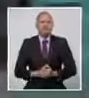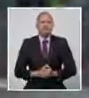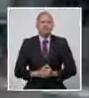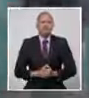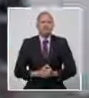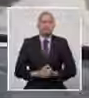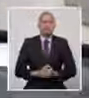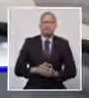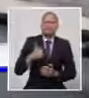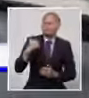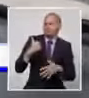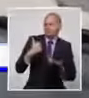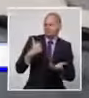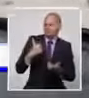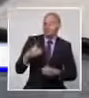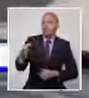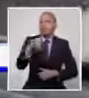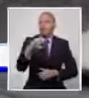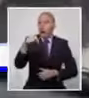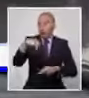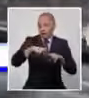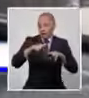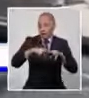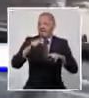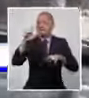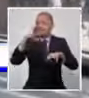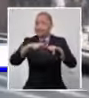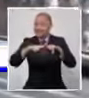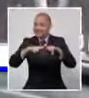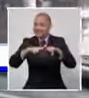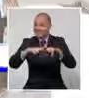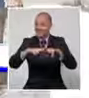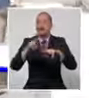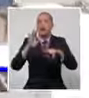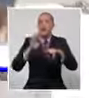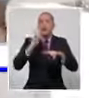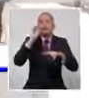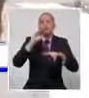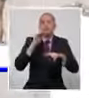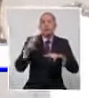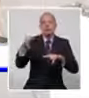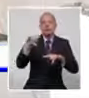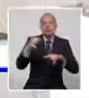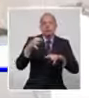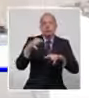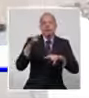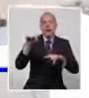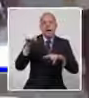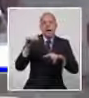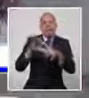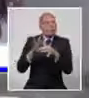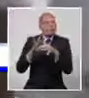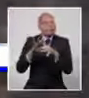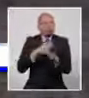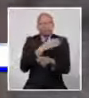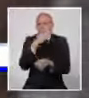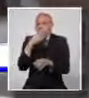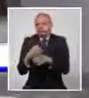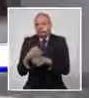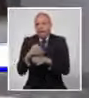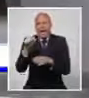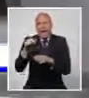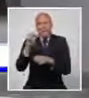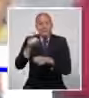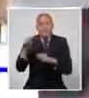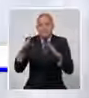Centro Habana, el municipio cubano que por mayor tiempo sostiene eventos de transmisión local de la COVID-19. Uno de los territorios más densamente poblados